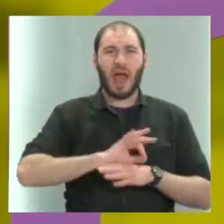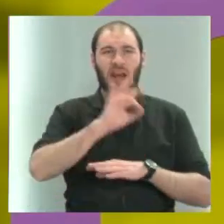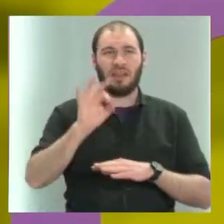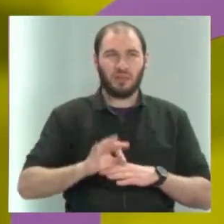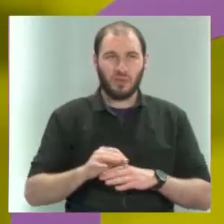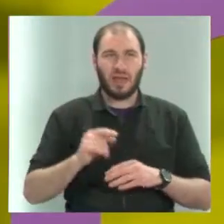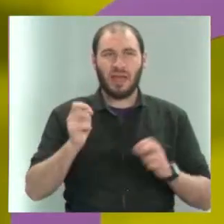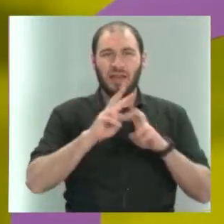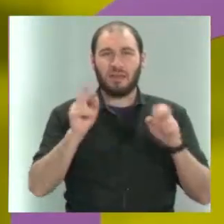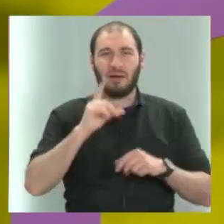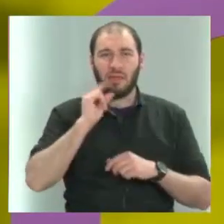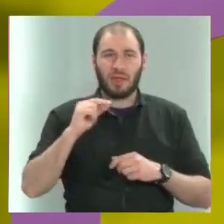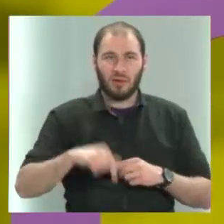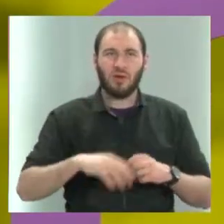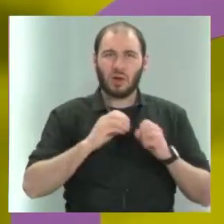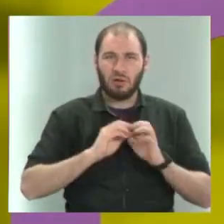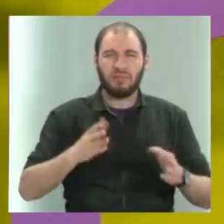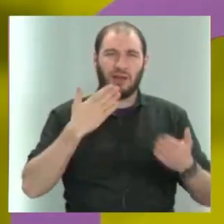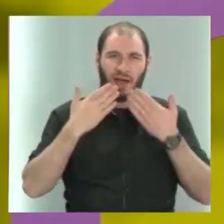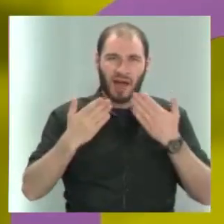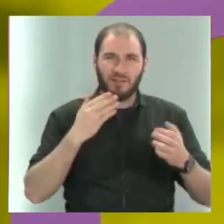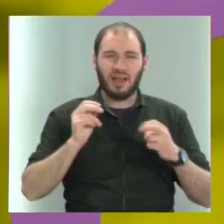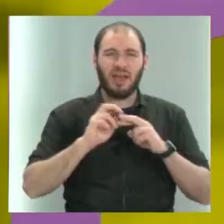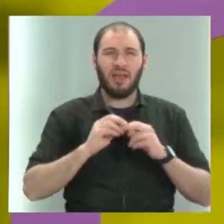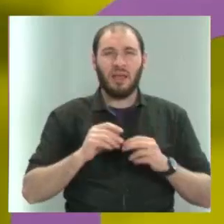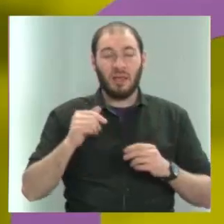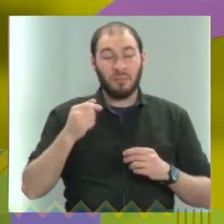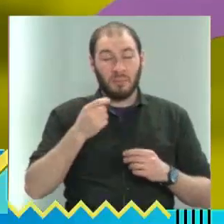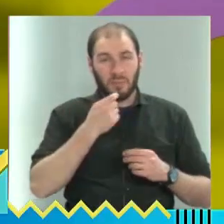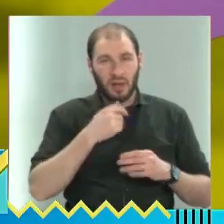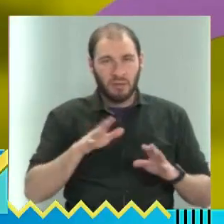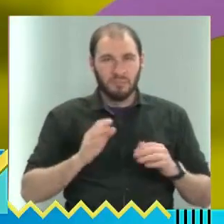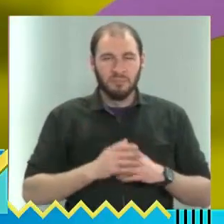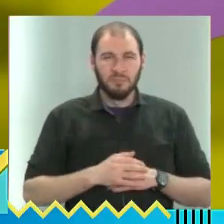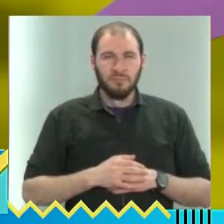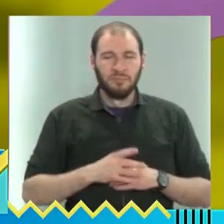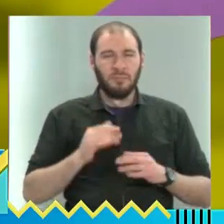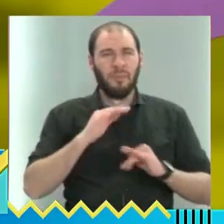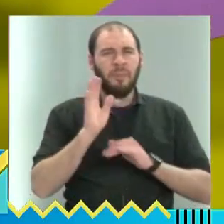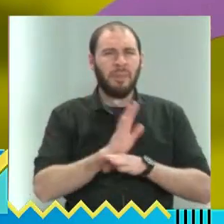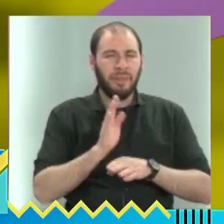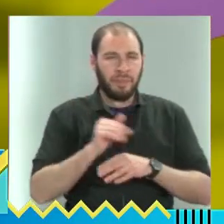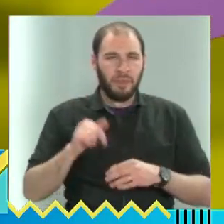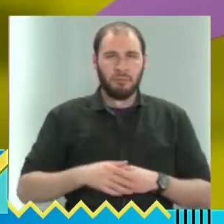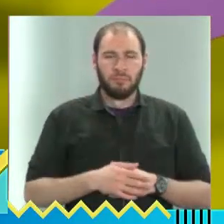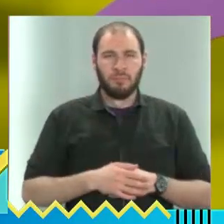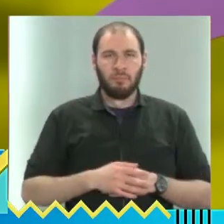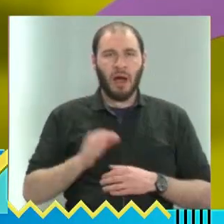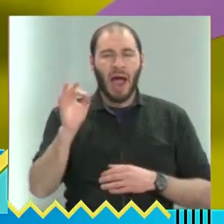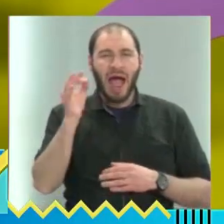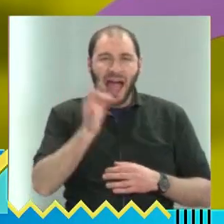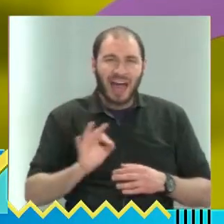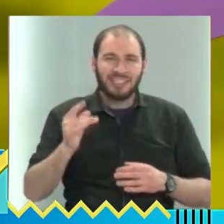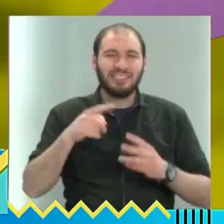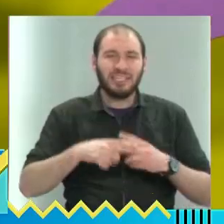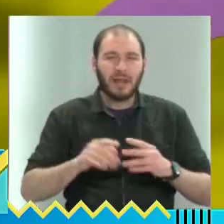Arquitectura es el tema de hoy y podemos empezar a hablar un poquito de ella y quizás me atrevo a dar una definición que tiene que ver con el arte y la